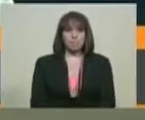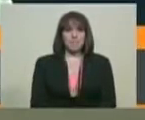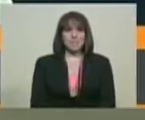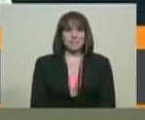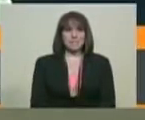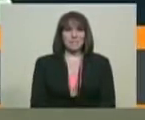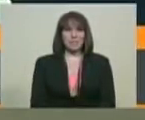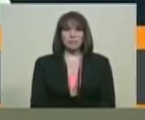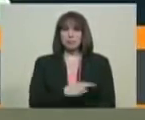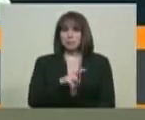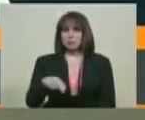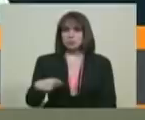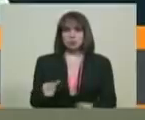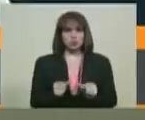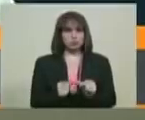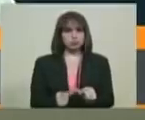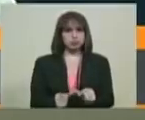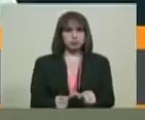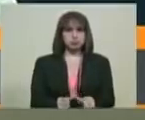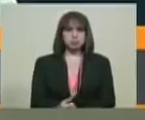Aquí hemos estado